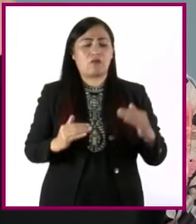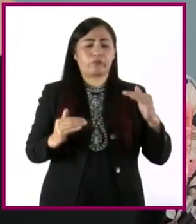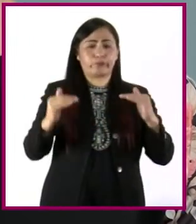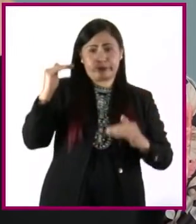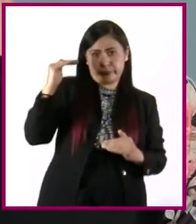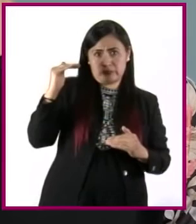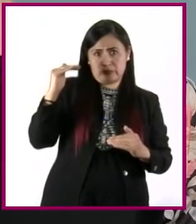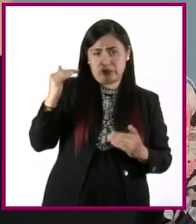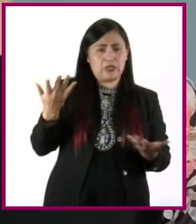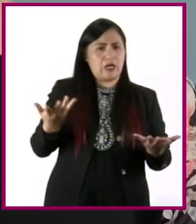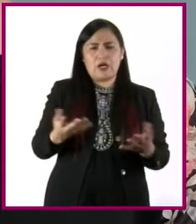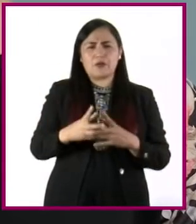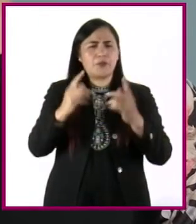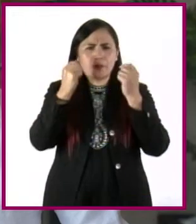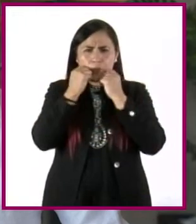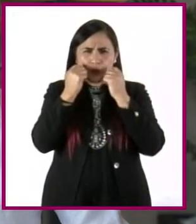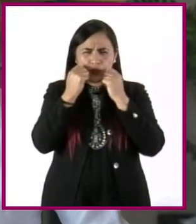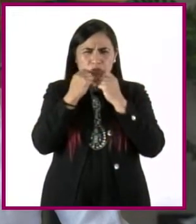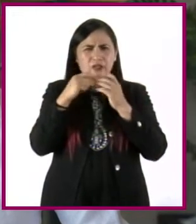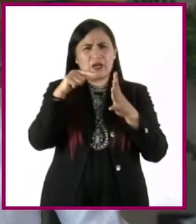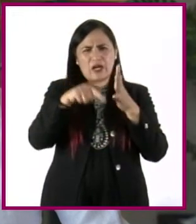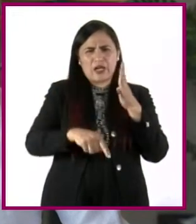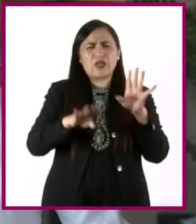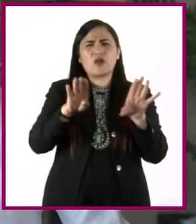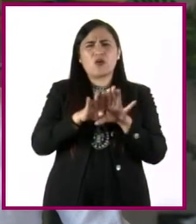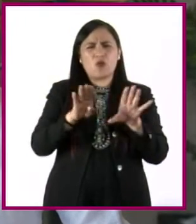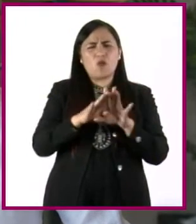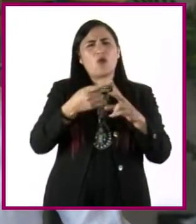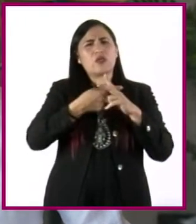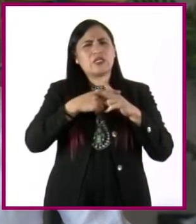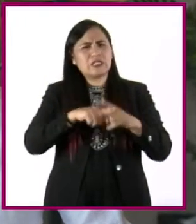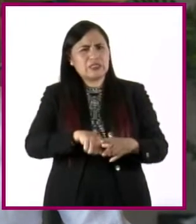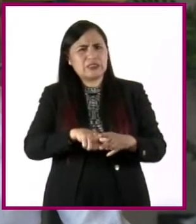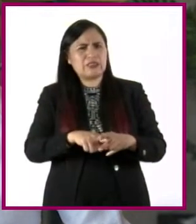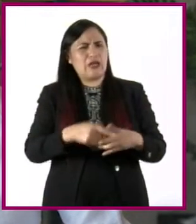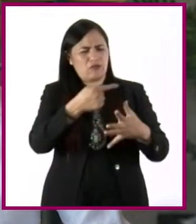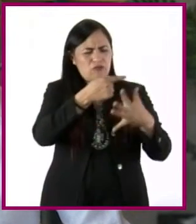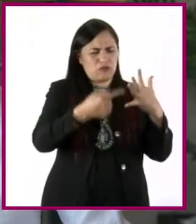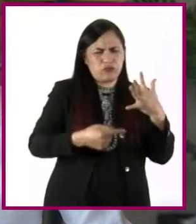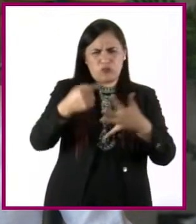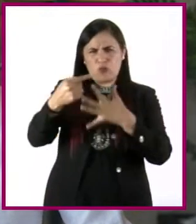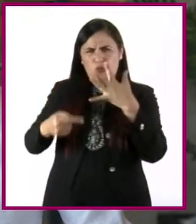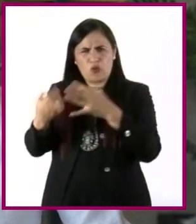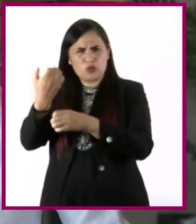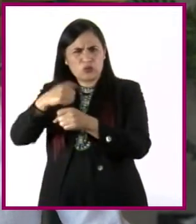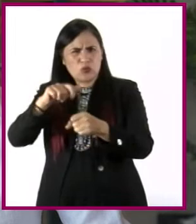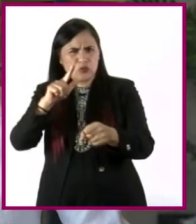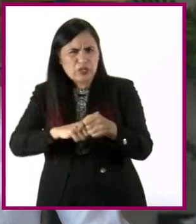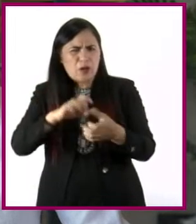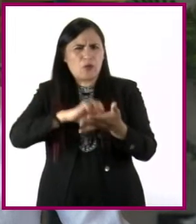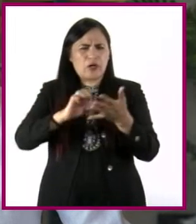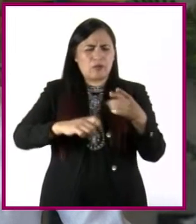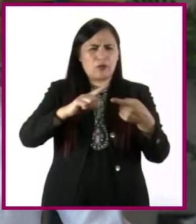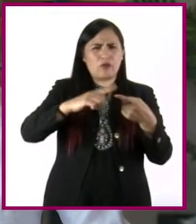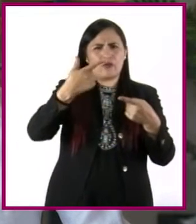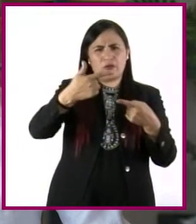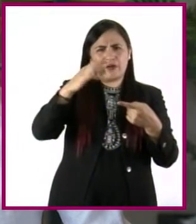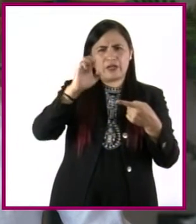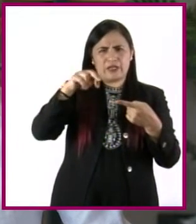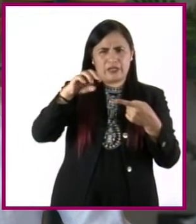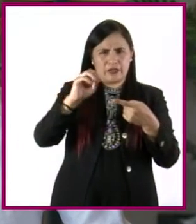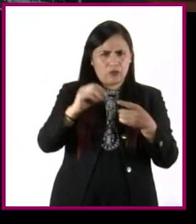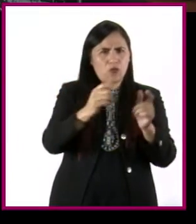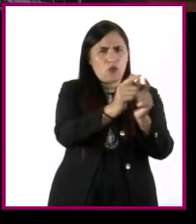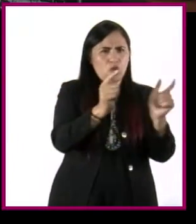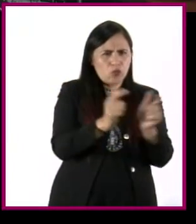desigualdades sistémicas se configuran a partir de la superposición de diferentes factores sociales, como el género, la etnia y la